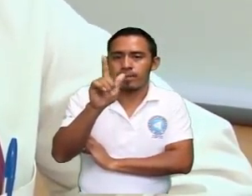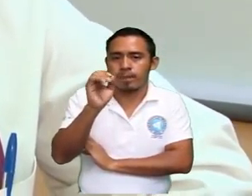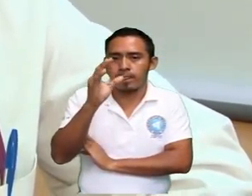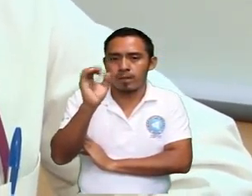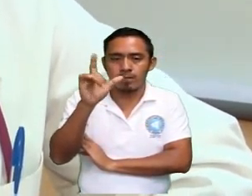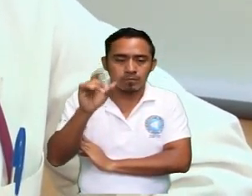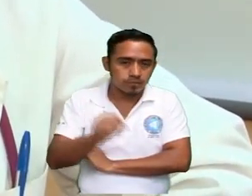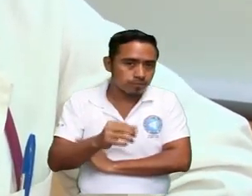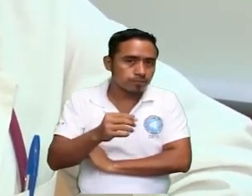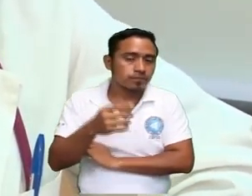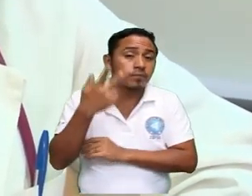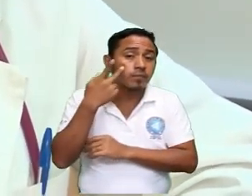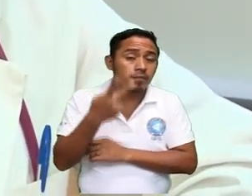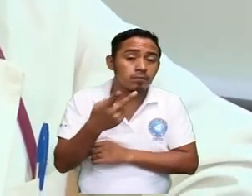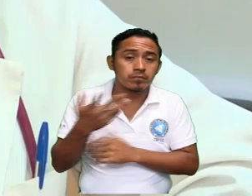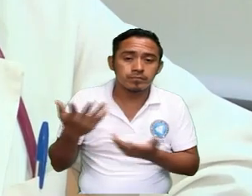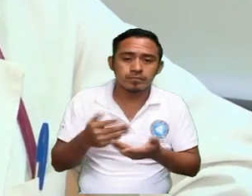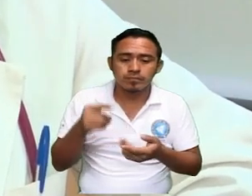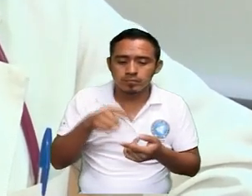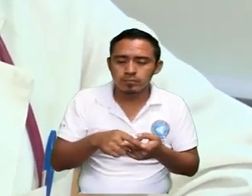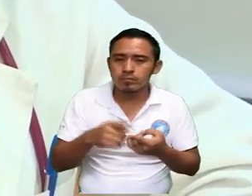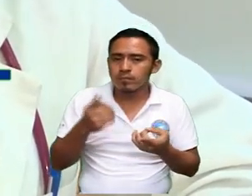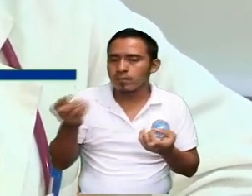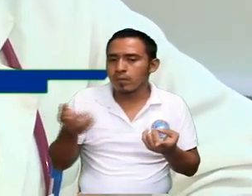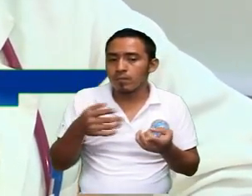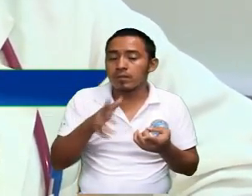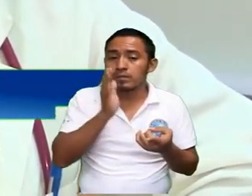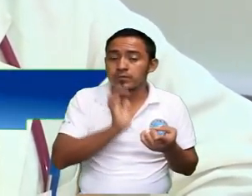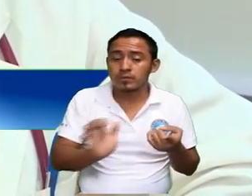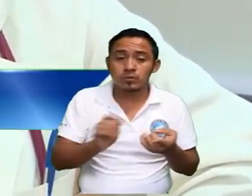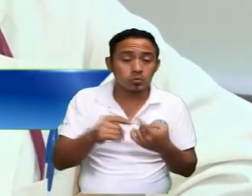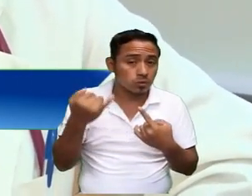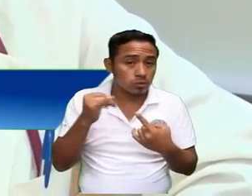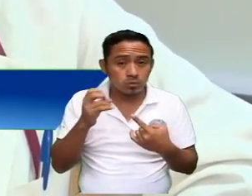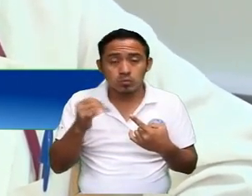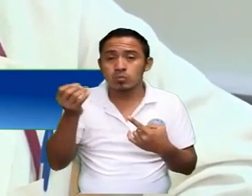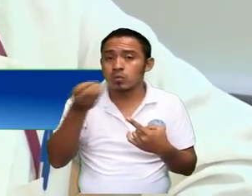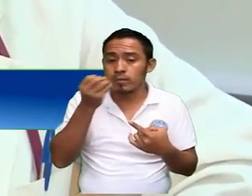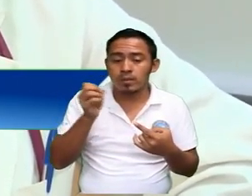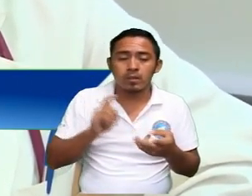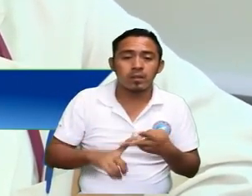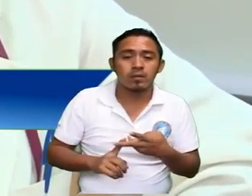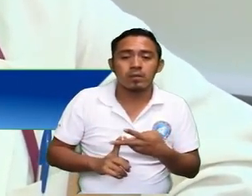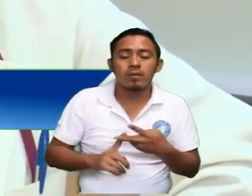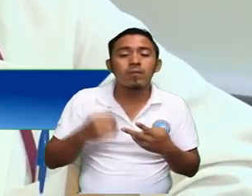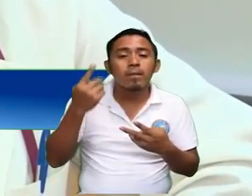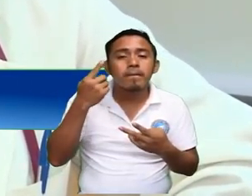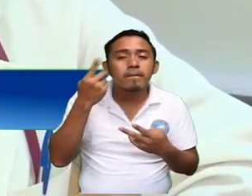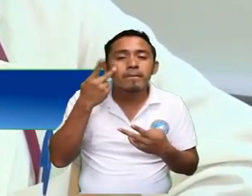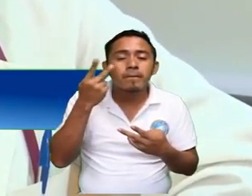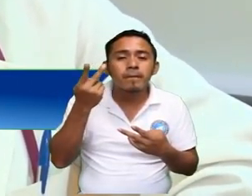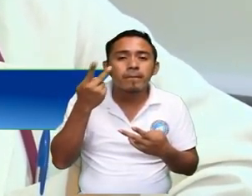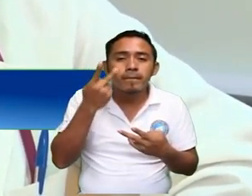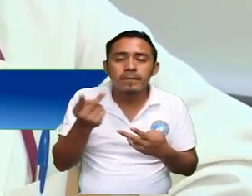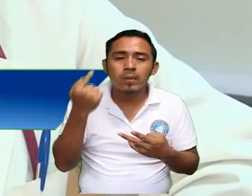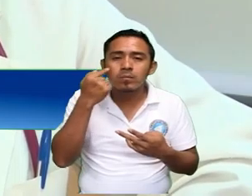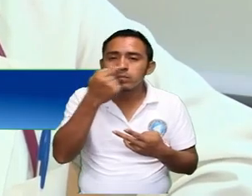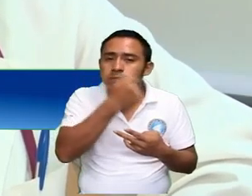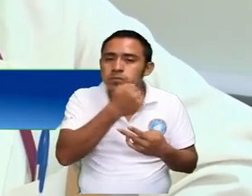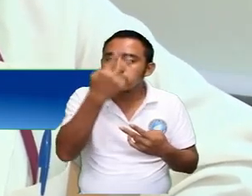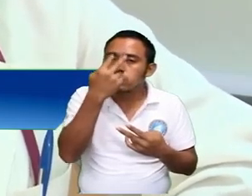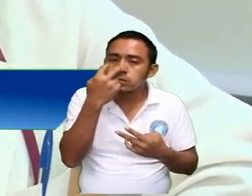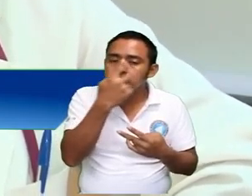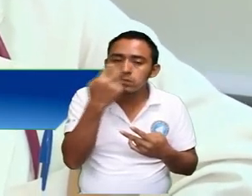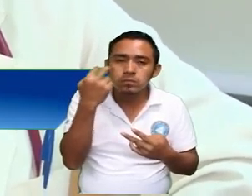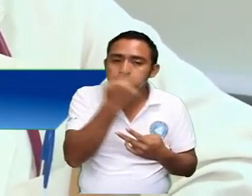estos niños, porque vemos la parte nutricional, vemos la parte, le valoramos los ojos, le hacemos valoración visual, le